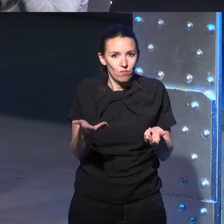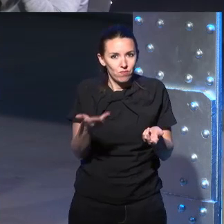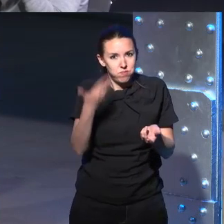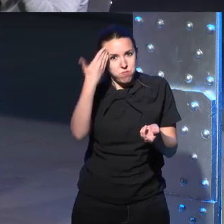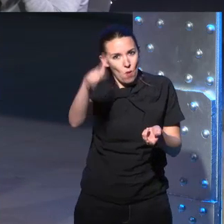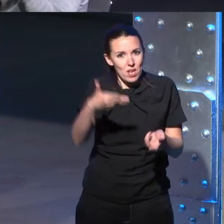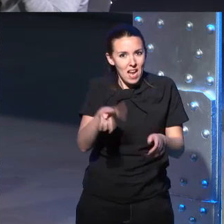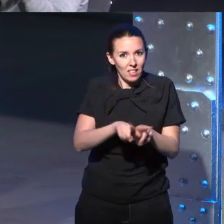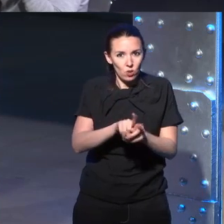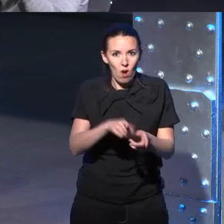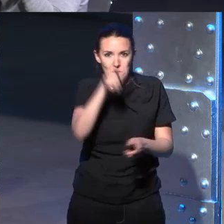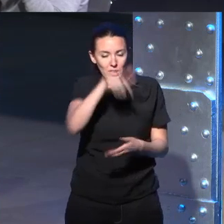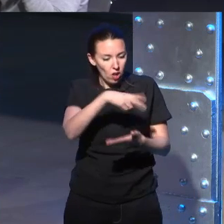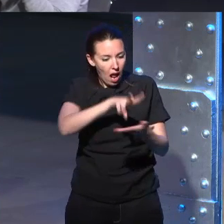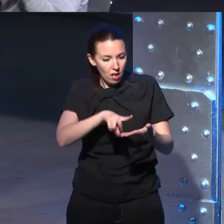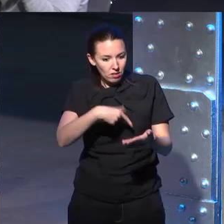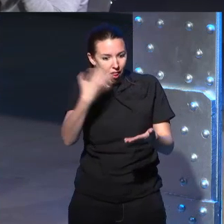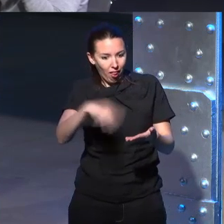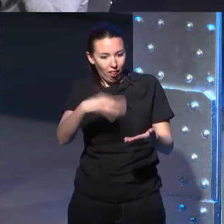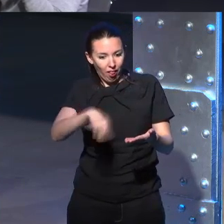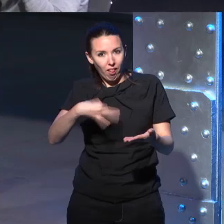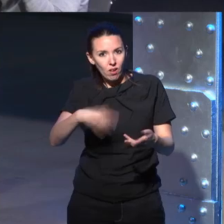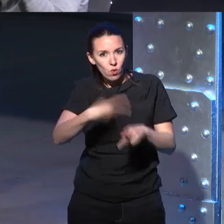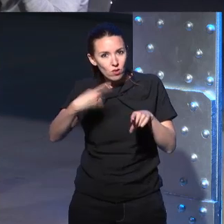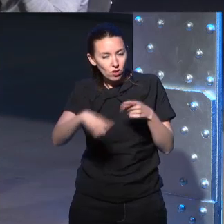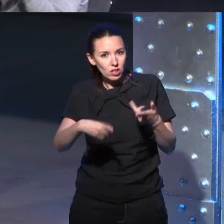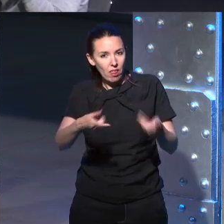propinas al que lee, de poder irte a